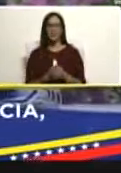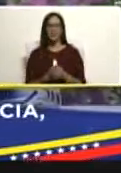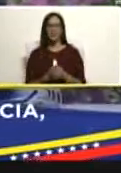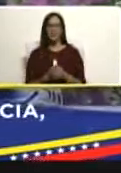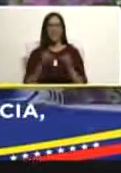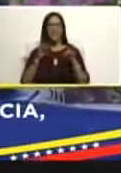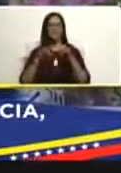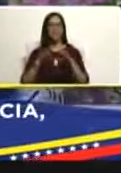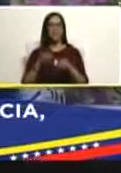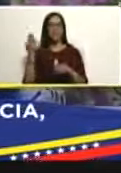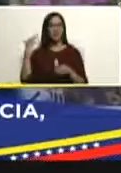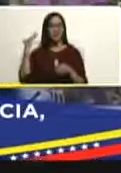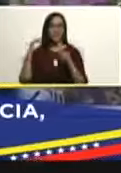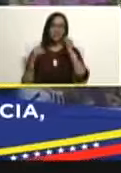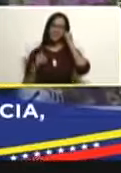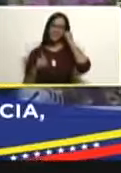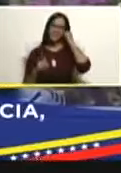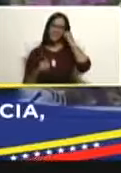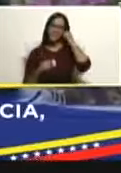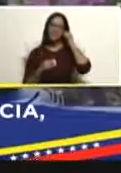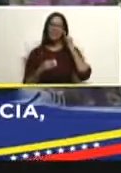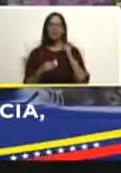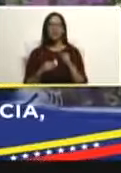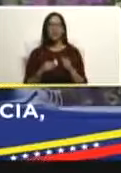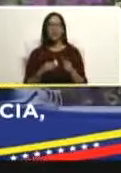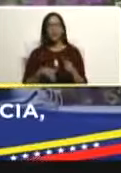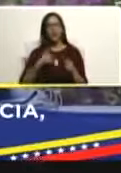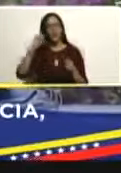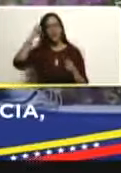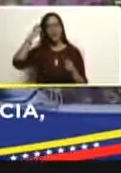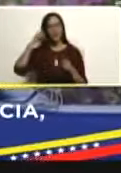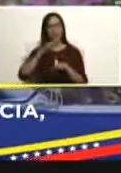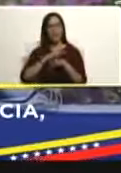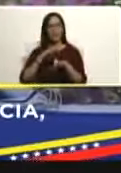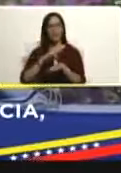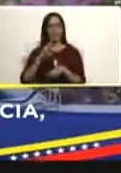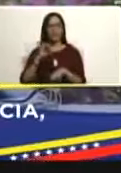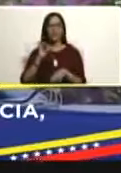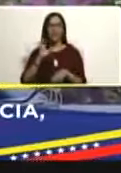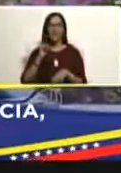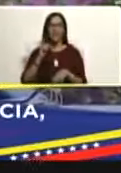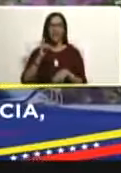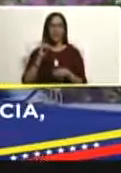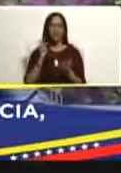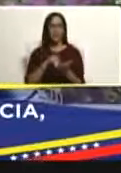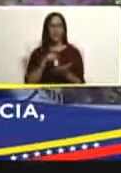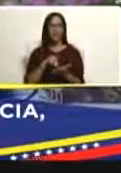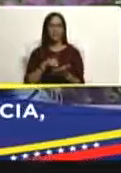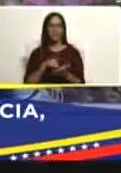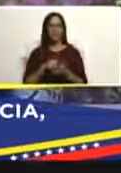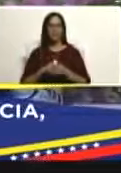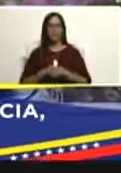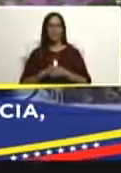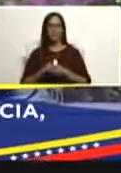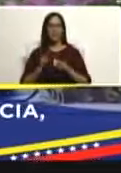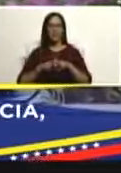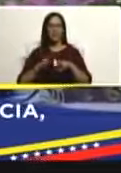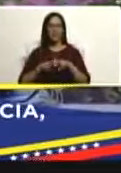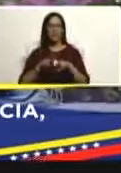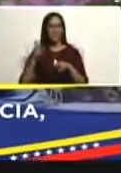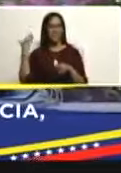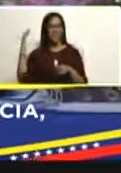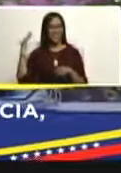el semillero. Lo puede recordar el ministro Ricardo y el ministro Gui, que están presentes. Eran unos niños en la